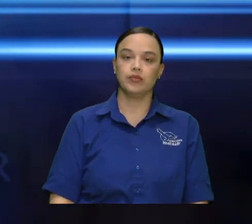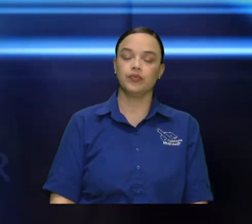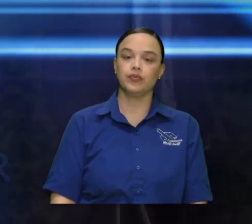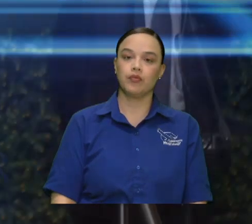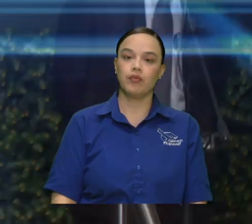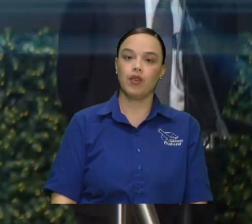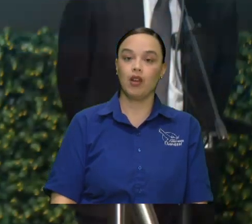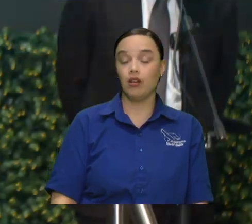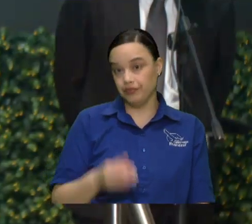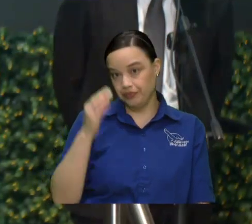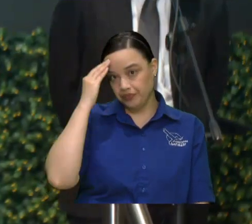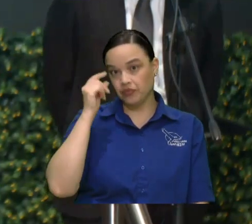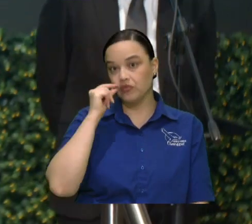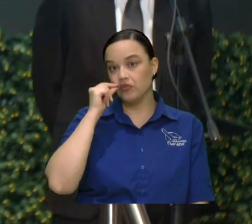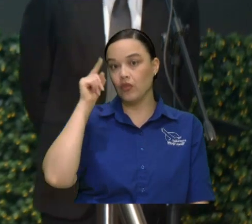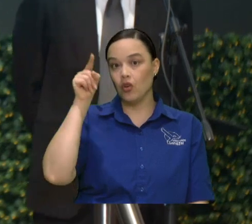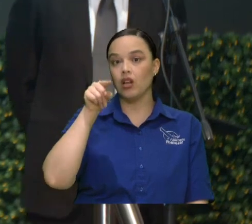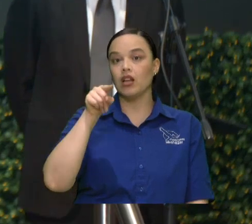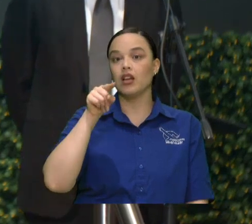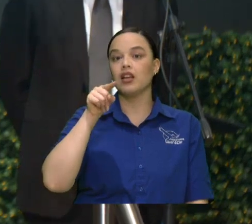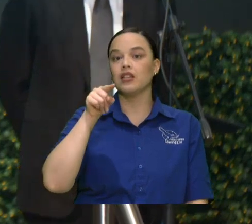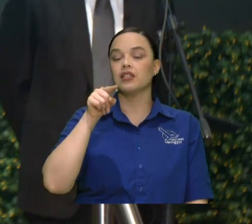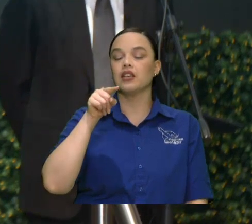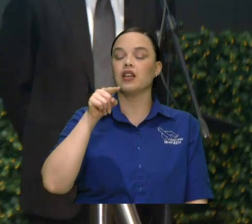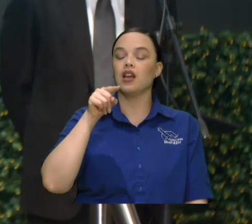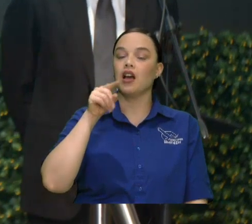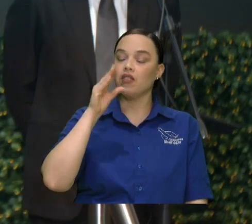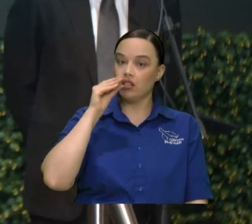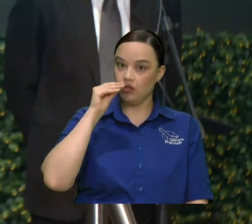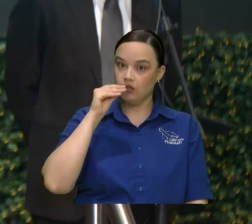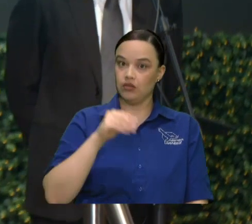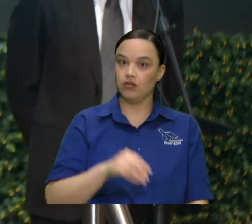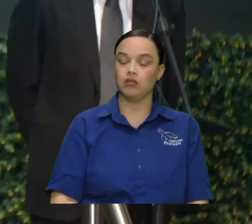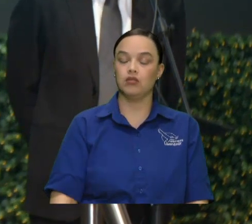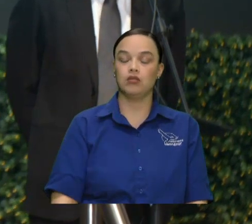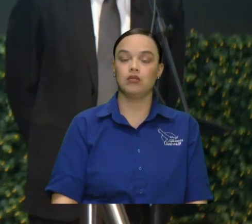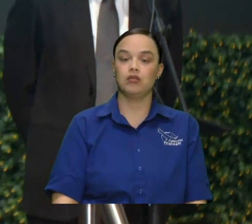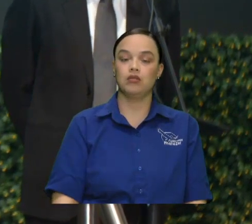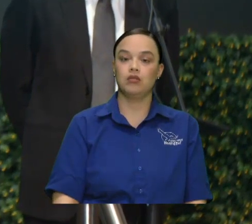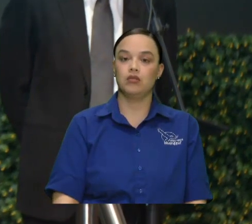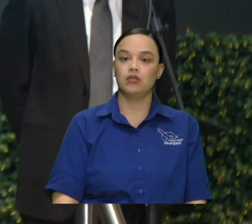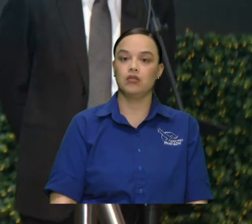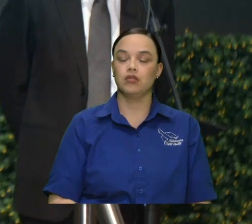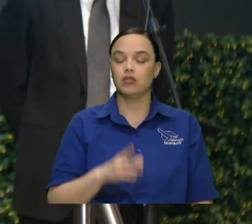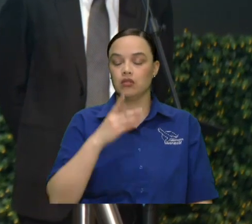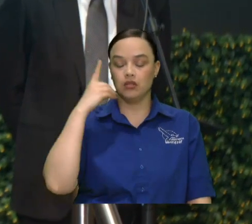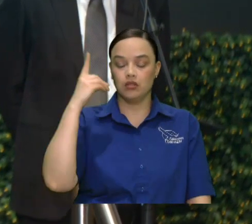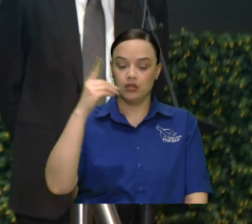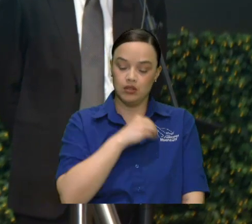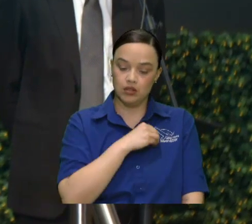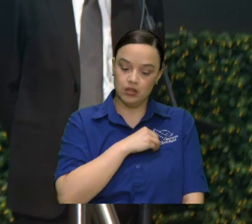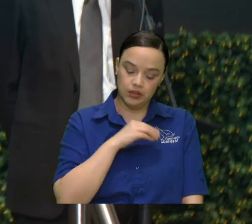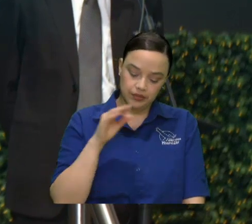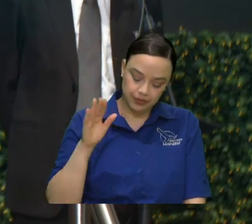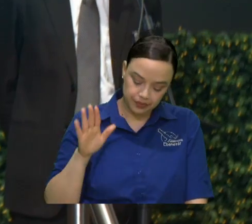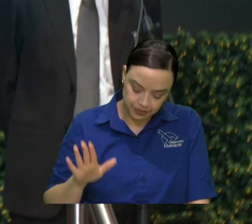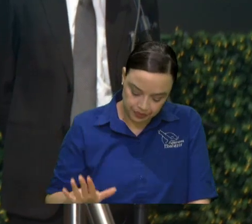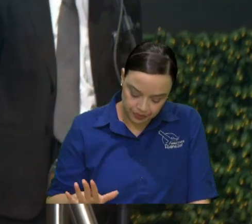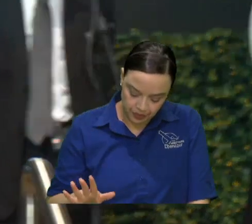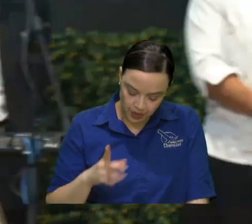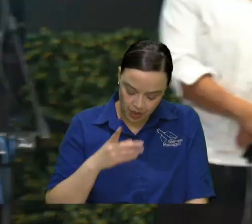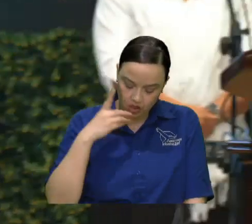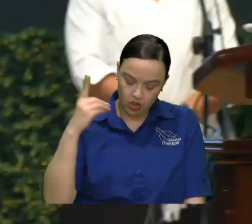yo sé que el señor te está hablando y está sentado ahí todavía y usted quiere aquí porque dios te quiere